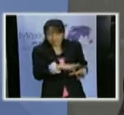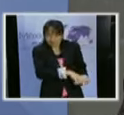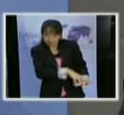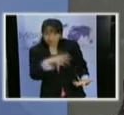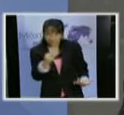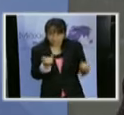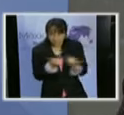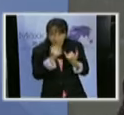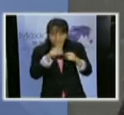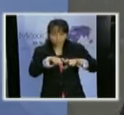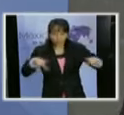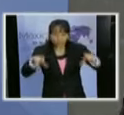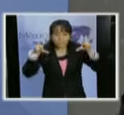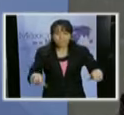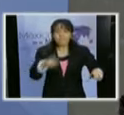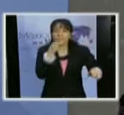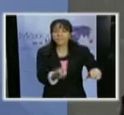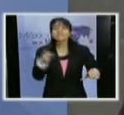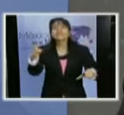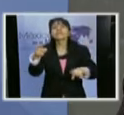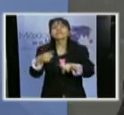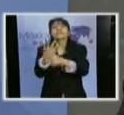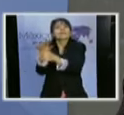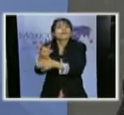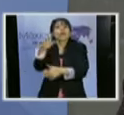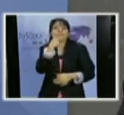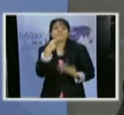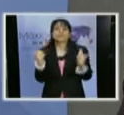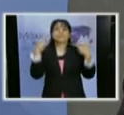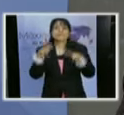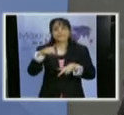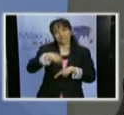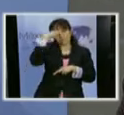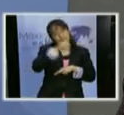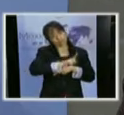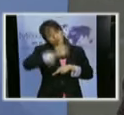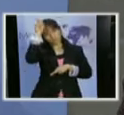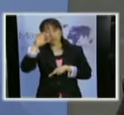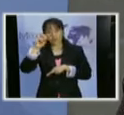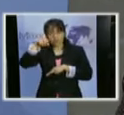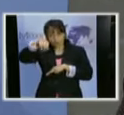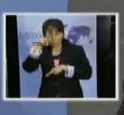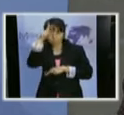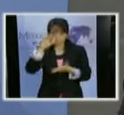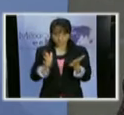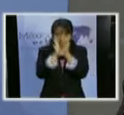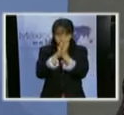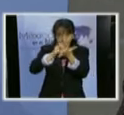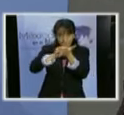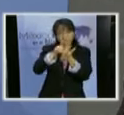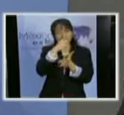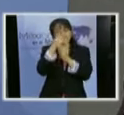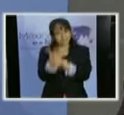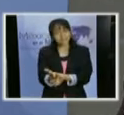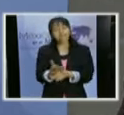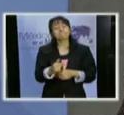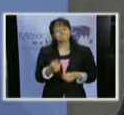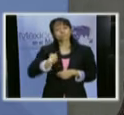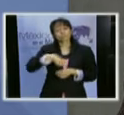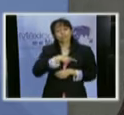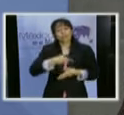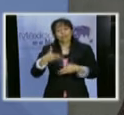directamente el representante del gobierno mexicano hizo en el ámbito de Naciones Unidas. Dice, por lo tanto, hacemos un llamado para la inclusión